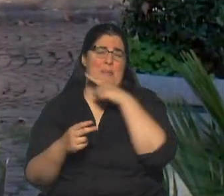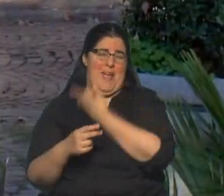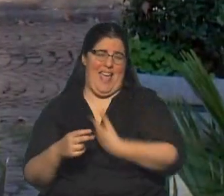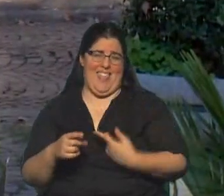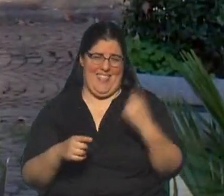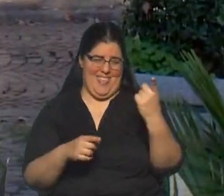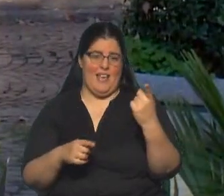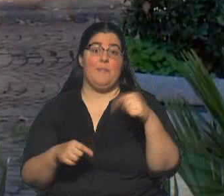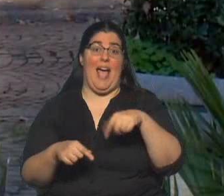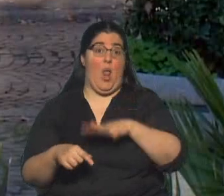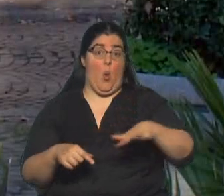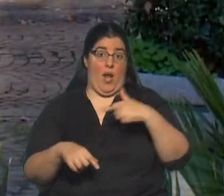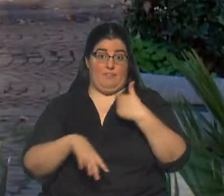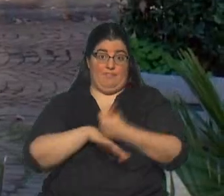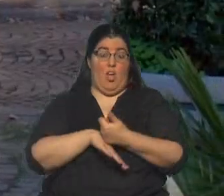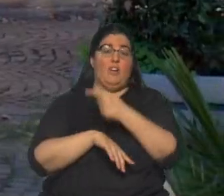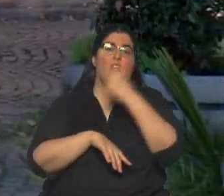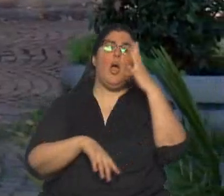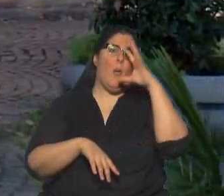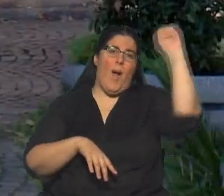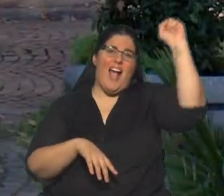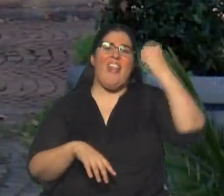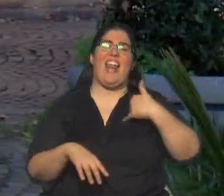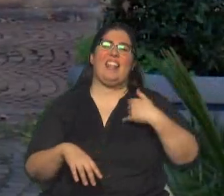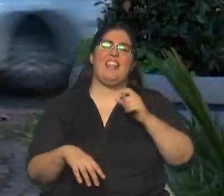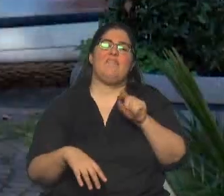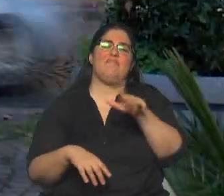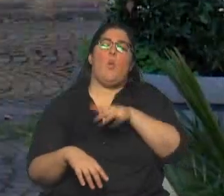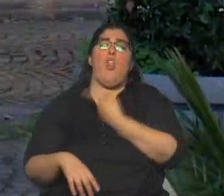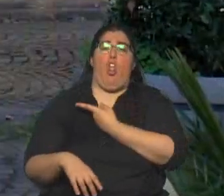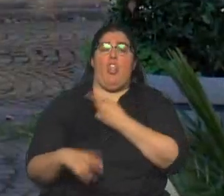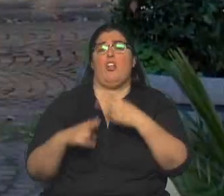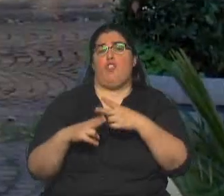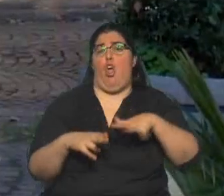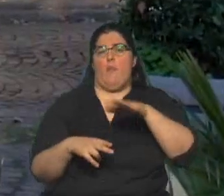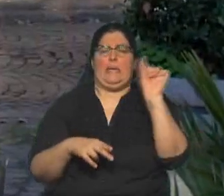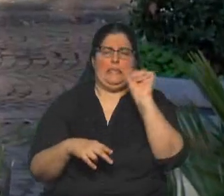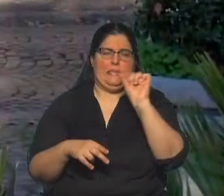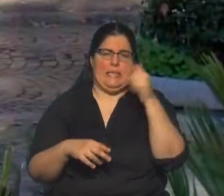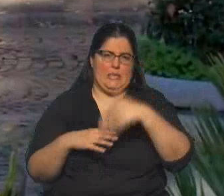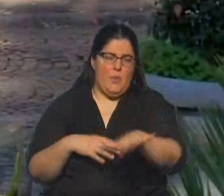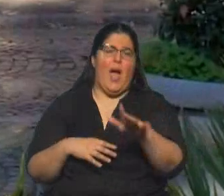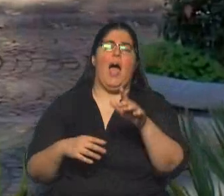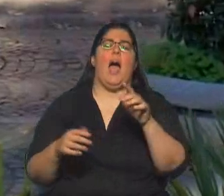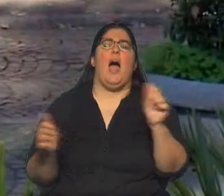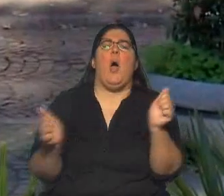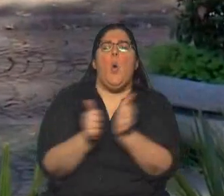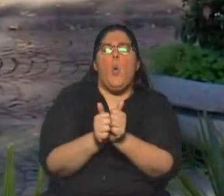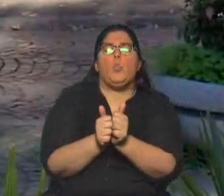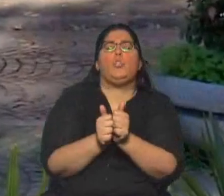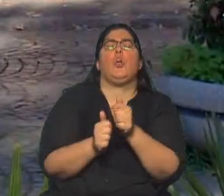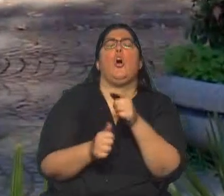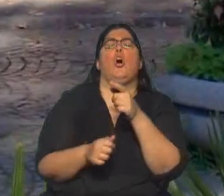este lugar donde nos encontramos la embajada argentina en rojo en instantes junto a la titular del fondo